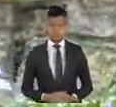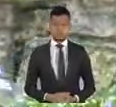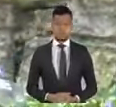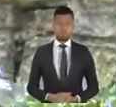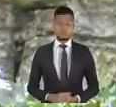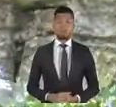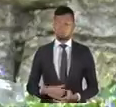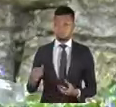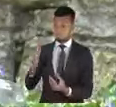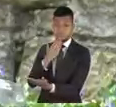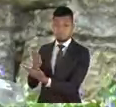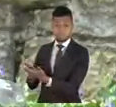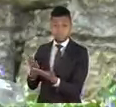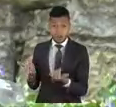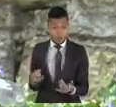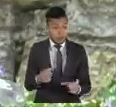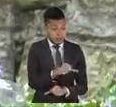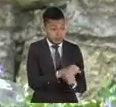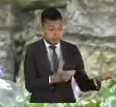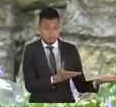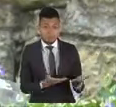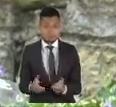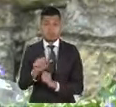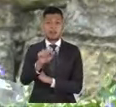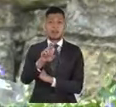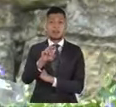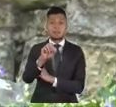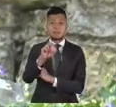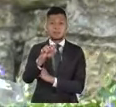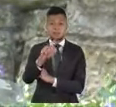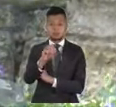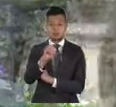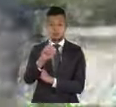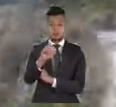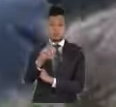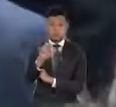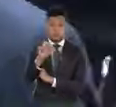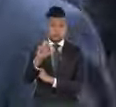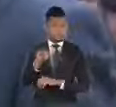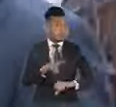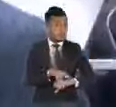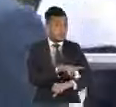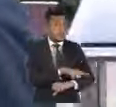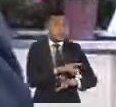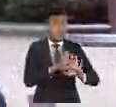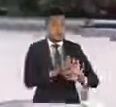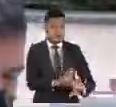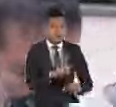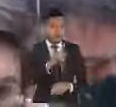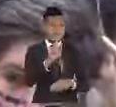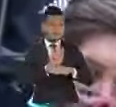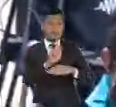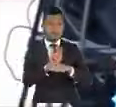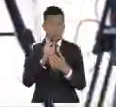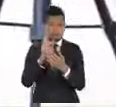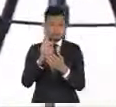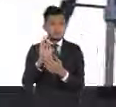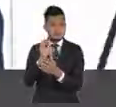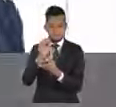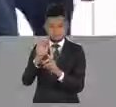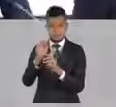Muchas gracias. Queremos invitar a Armando Durán, delegado del decano de la Facultad de Ciencia Política, Gobierno y Relaciones Internacionales de la Universidad del